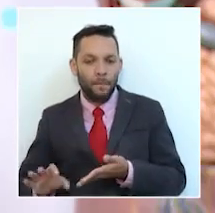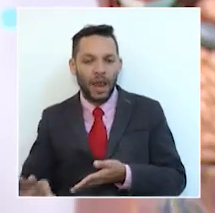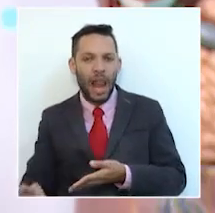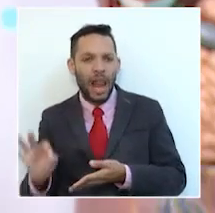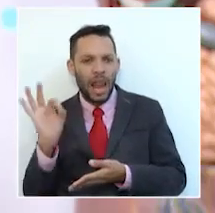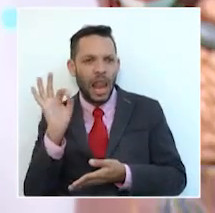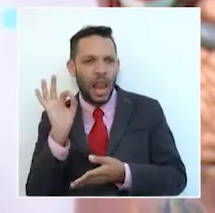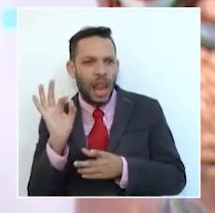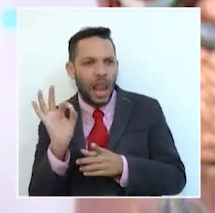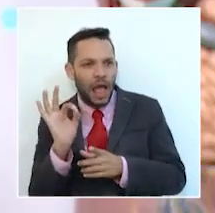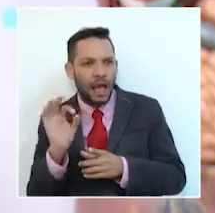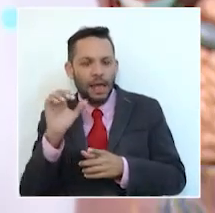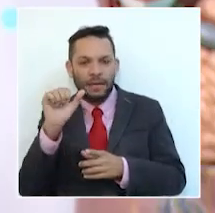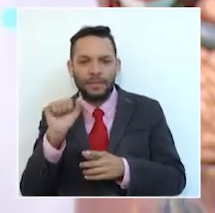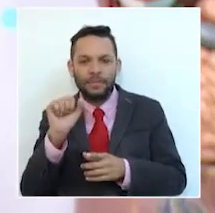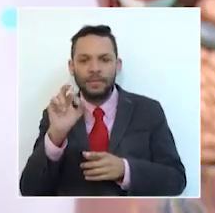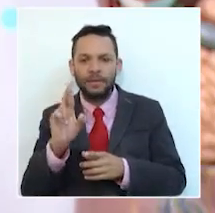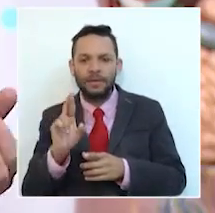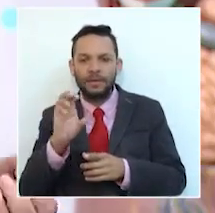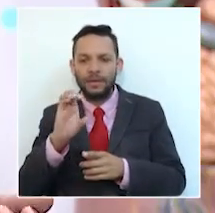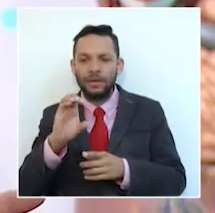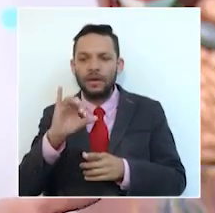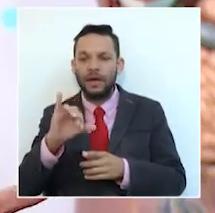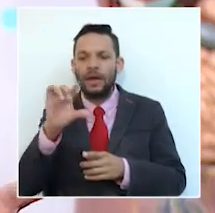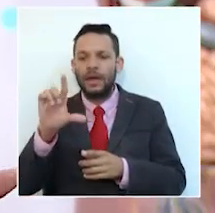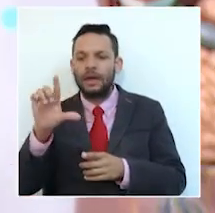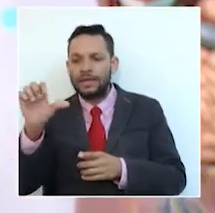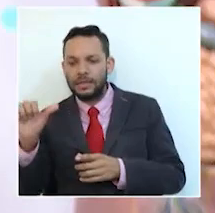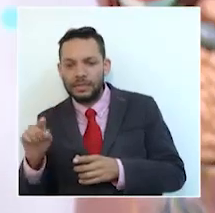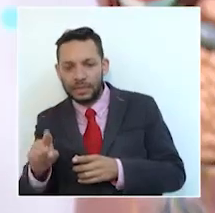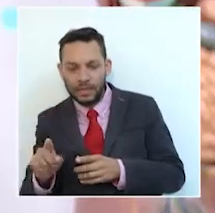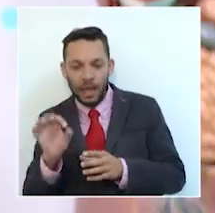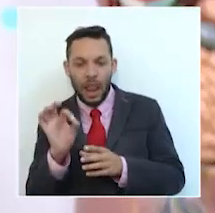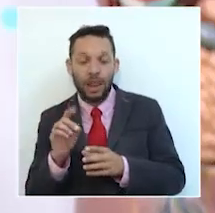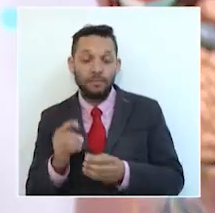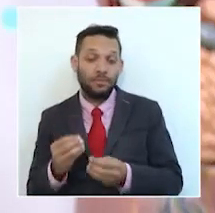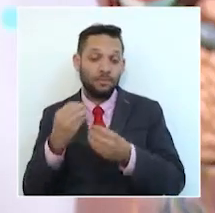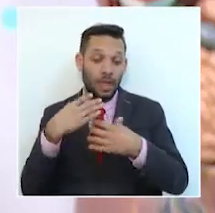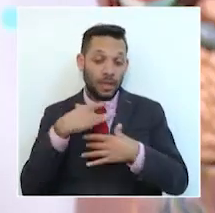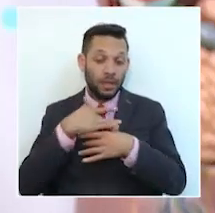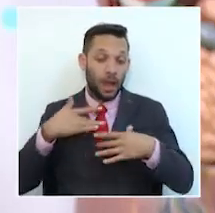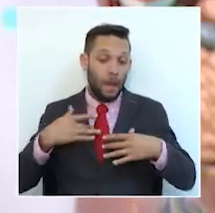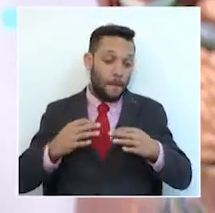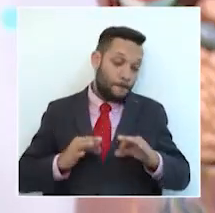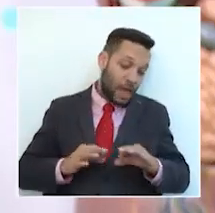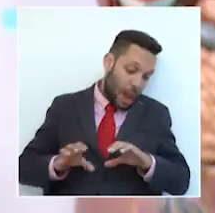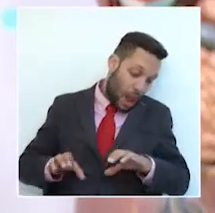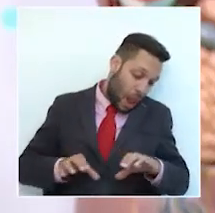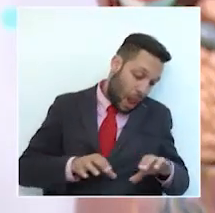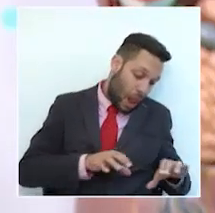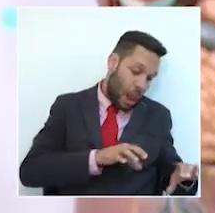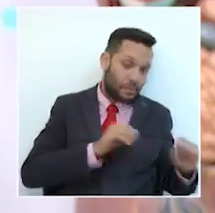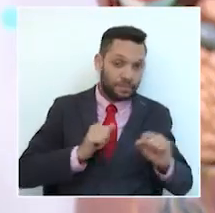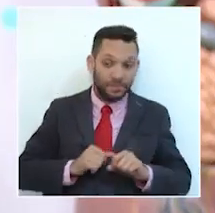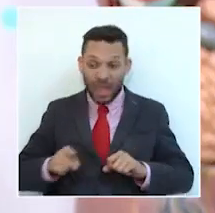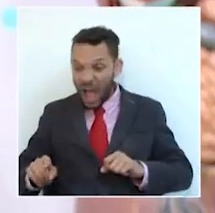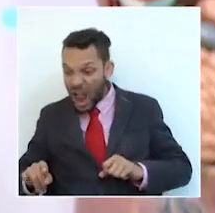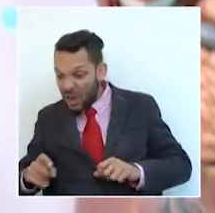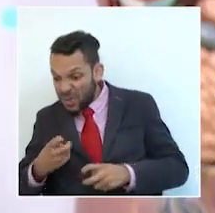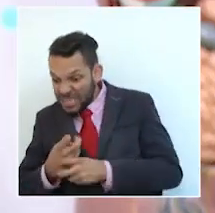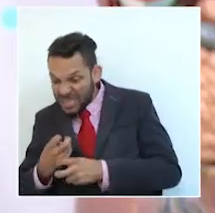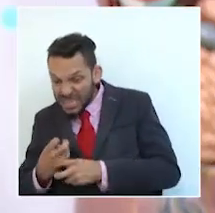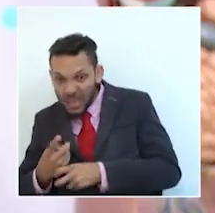que las arcillas naturales si proceden un lugar contaminado nos pueden estar contaminadas producidas los pesados está tenemos posicionar productos